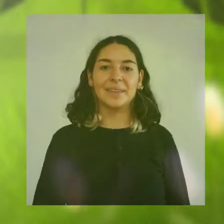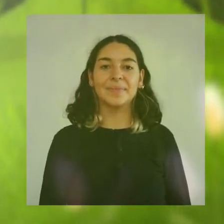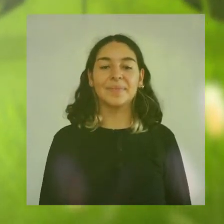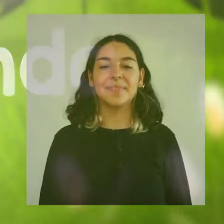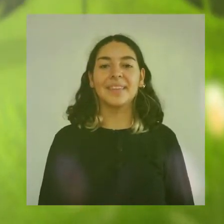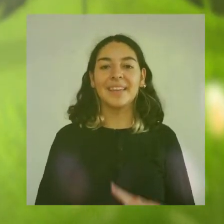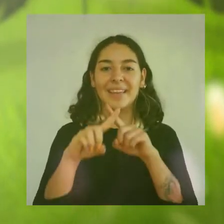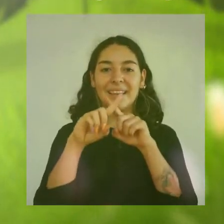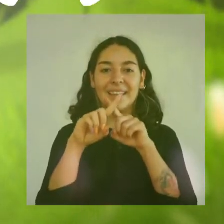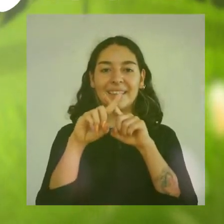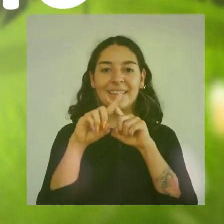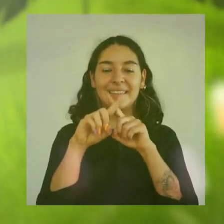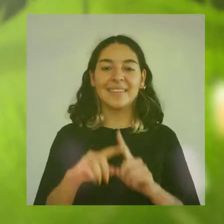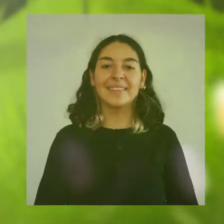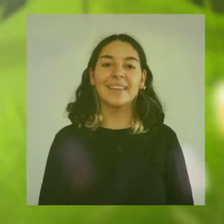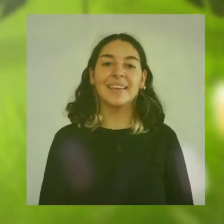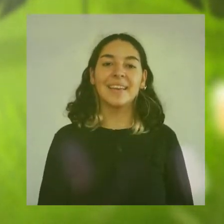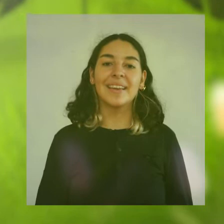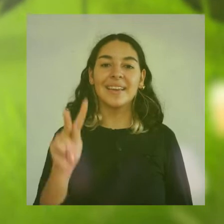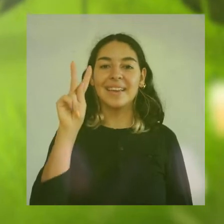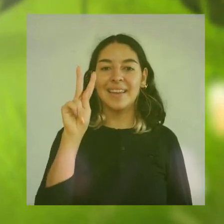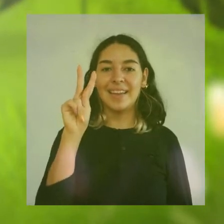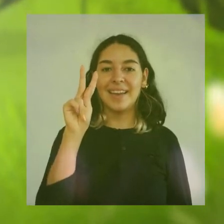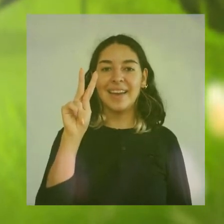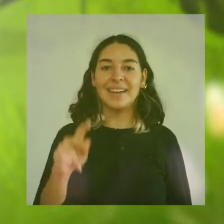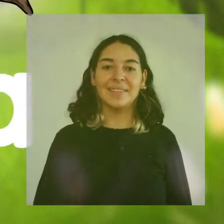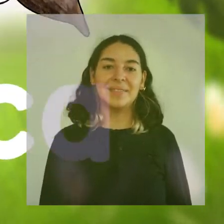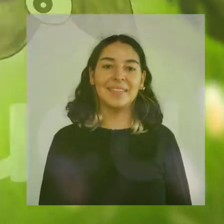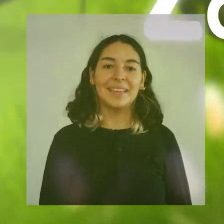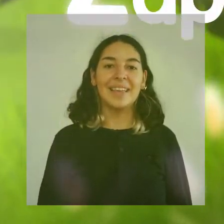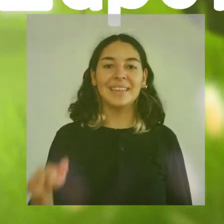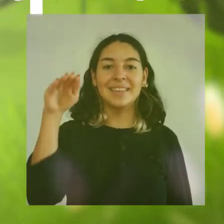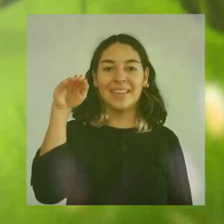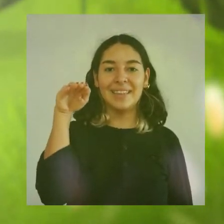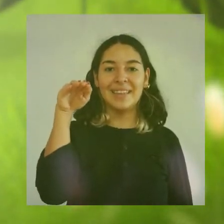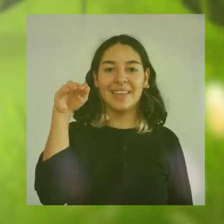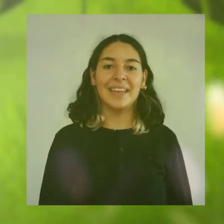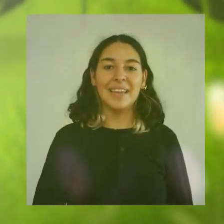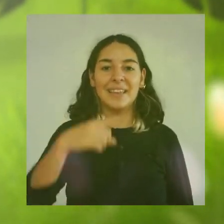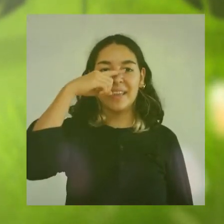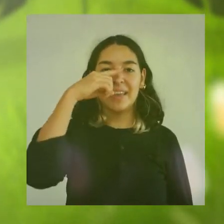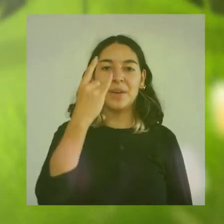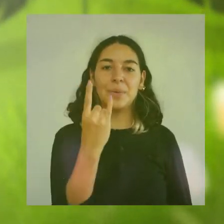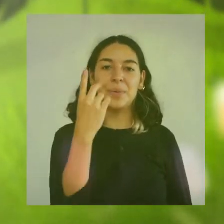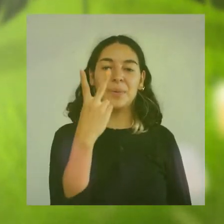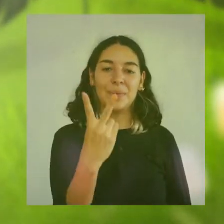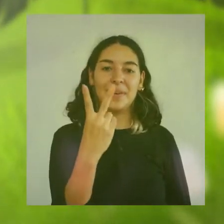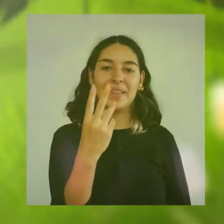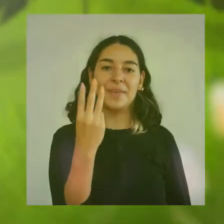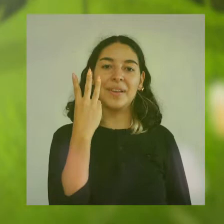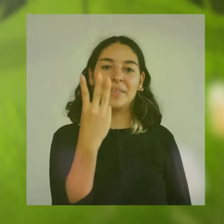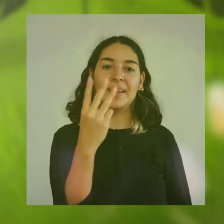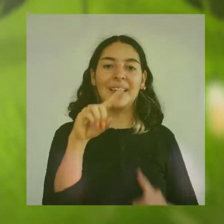X, Y, Z T,